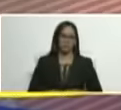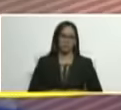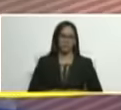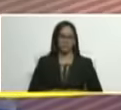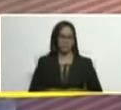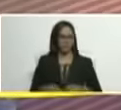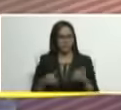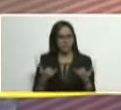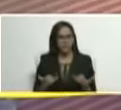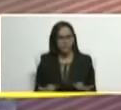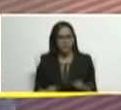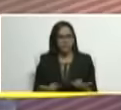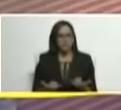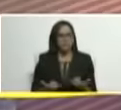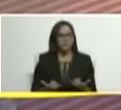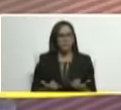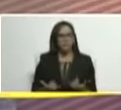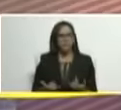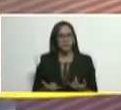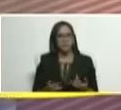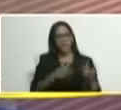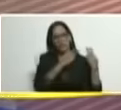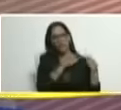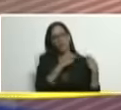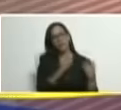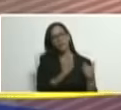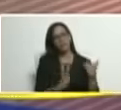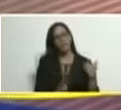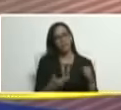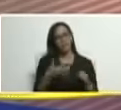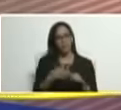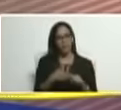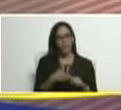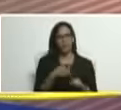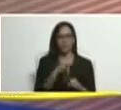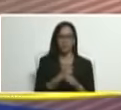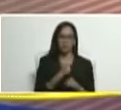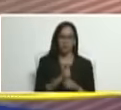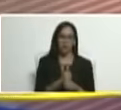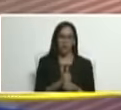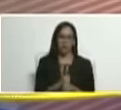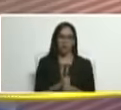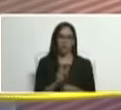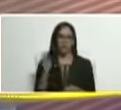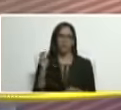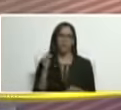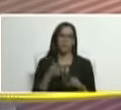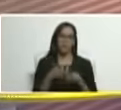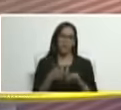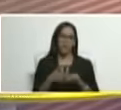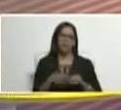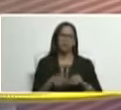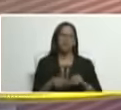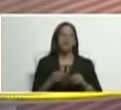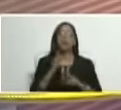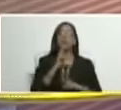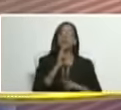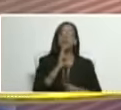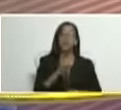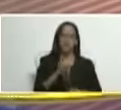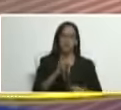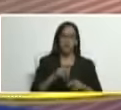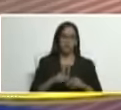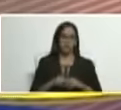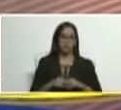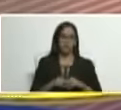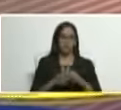Ya se ha encargado el presidente de PDVSA, los trabajadores y trabajadoras de PDVSA, de responderle